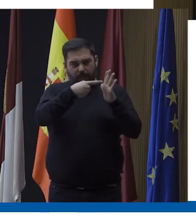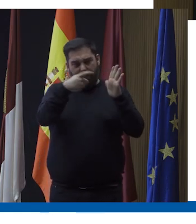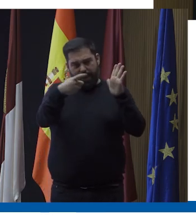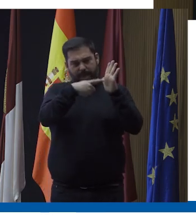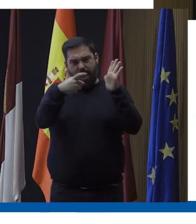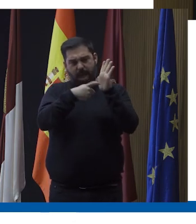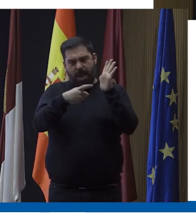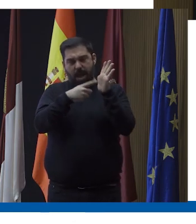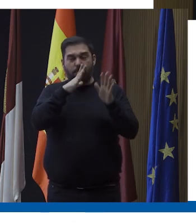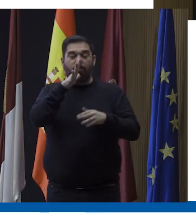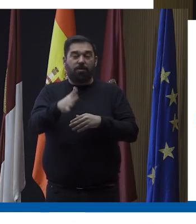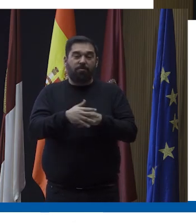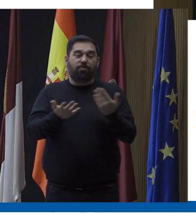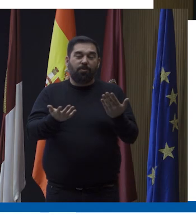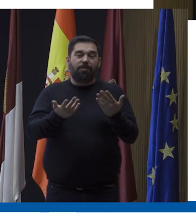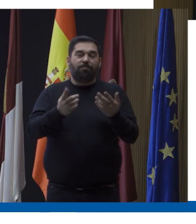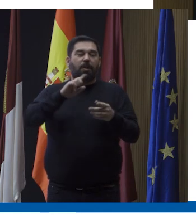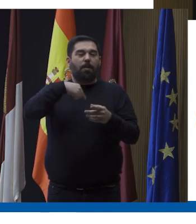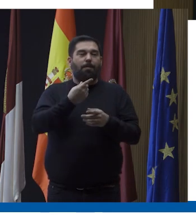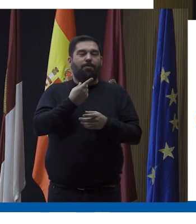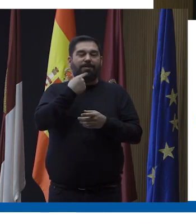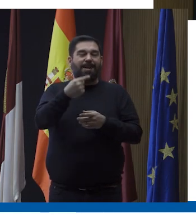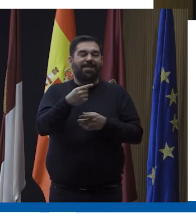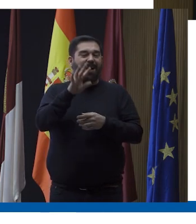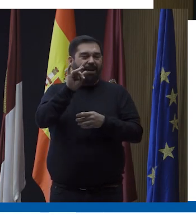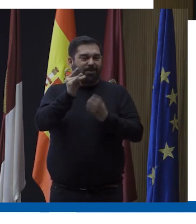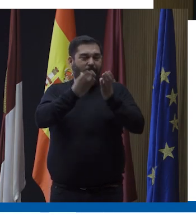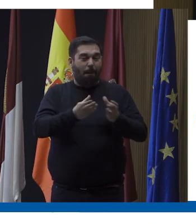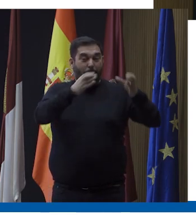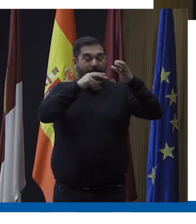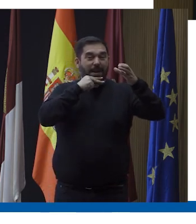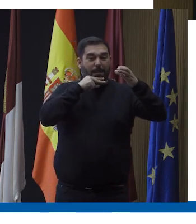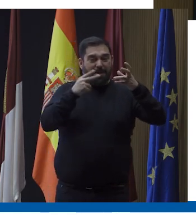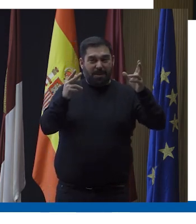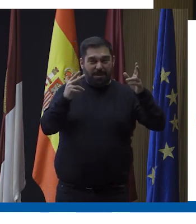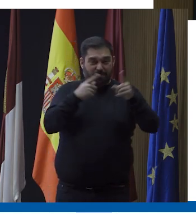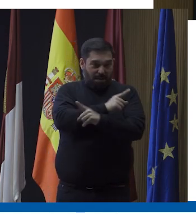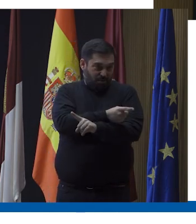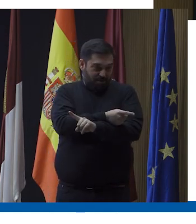todo, sí que podemos afirmar que estamos ante una vejiga hiperactiva.